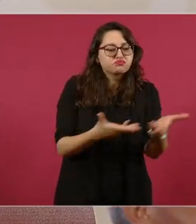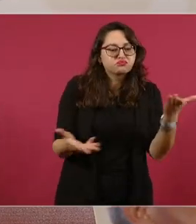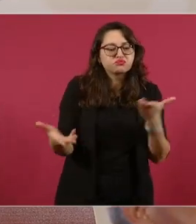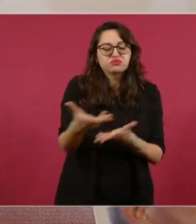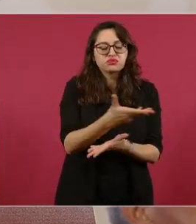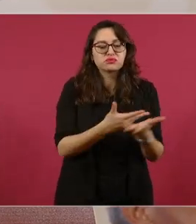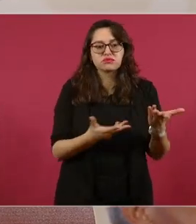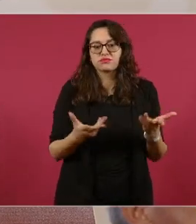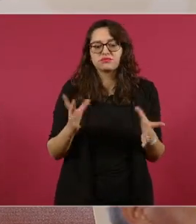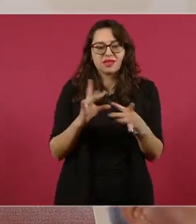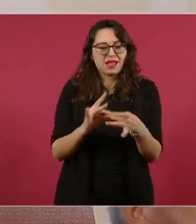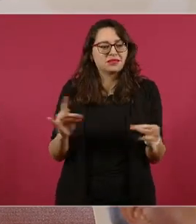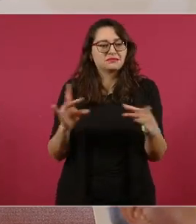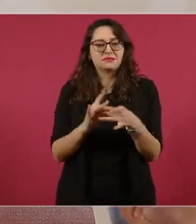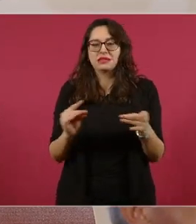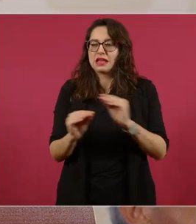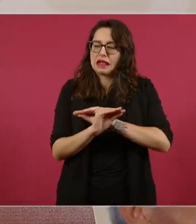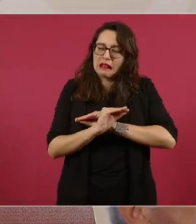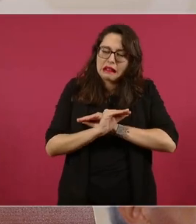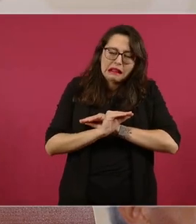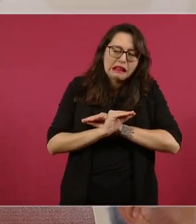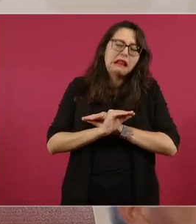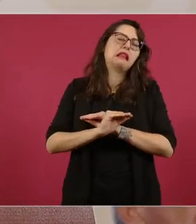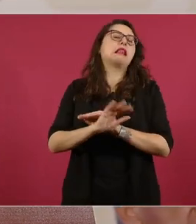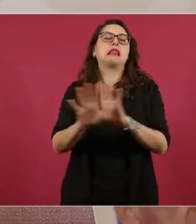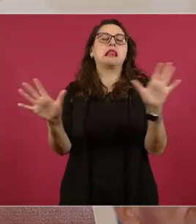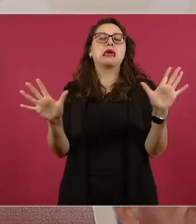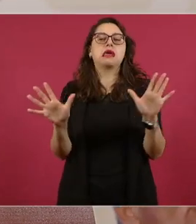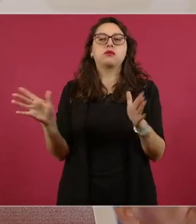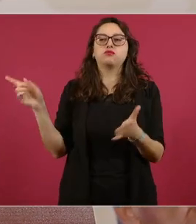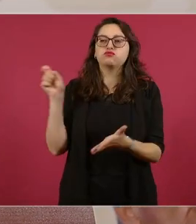Narra como pocos